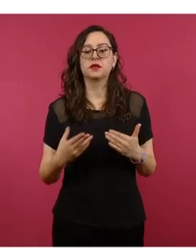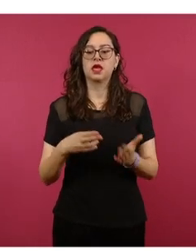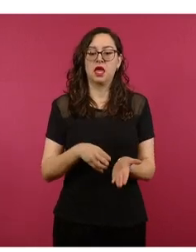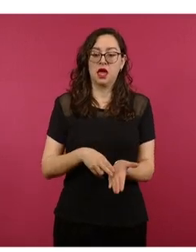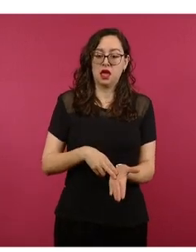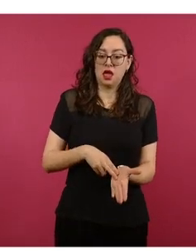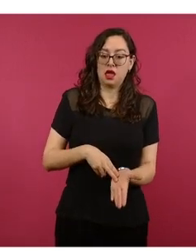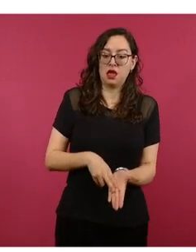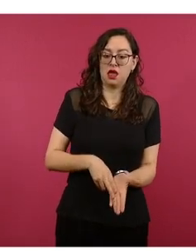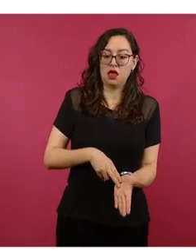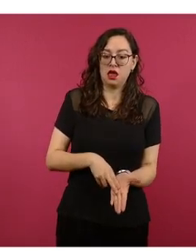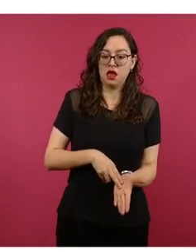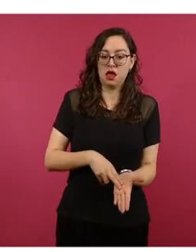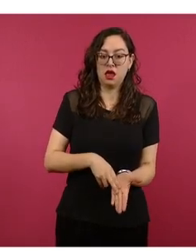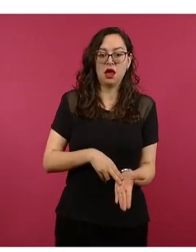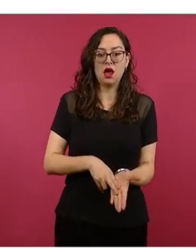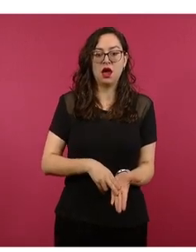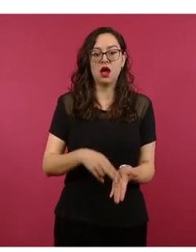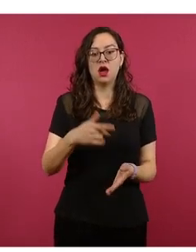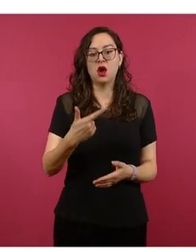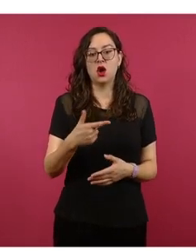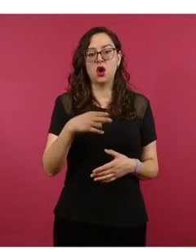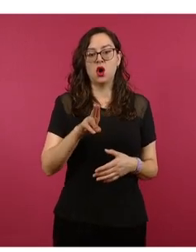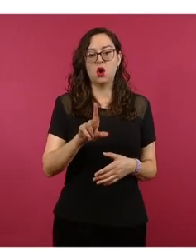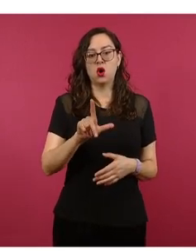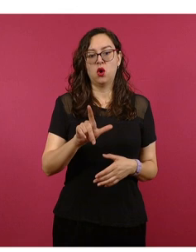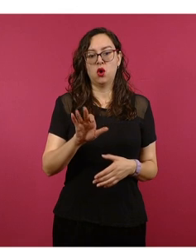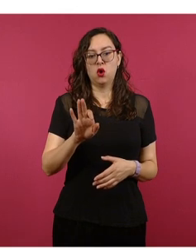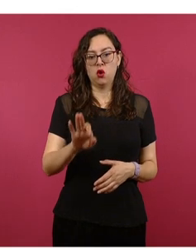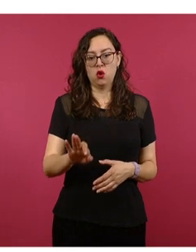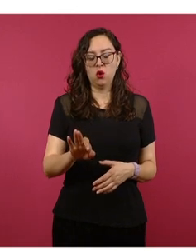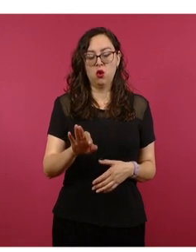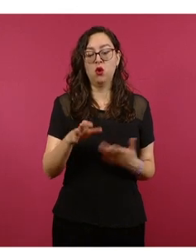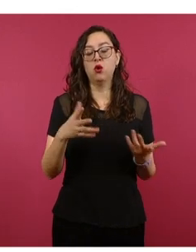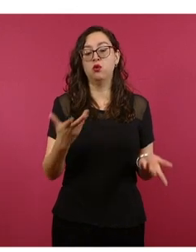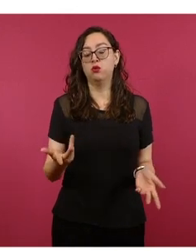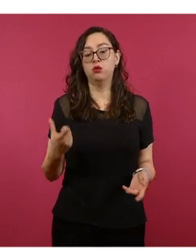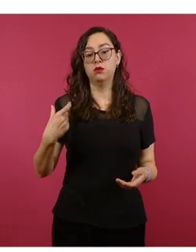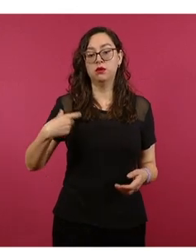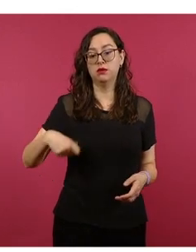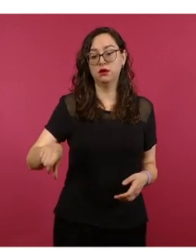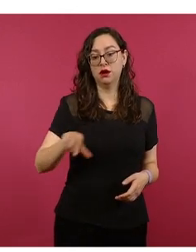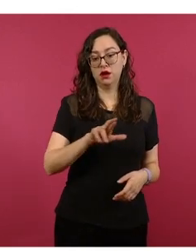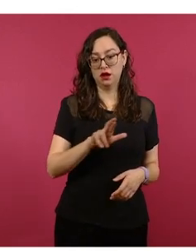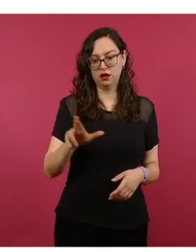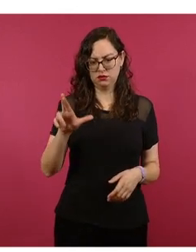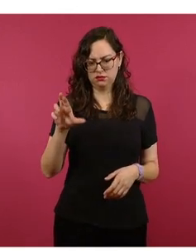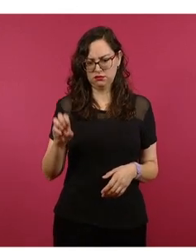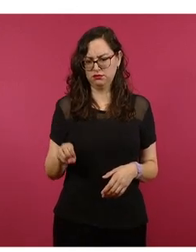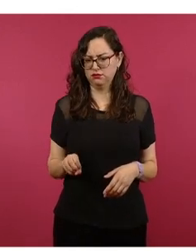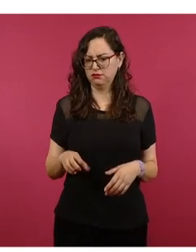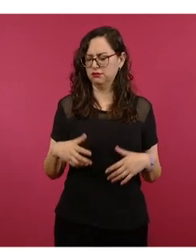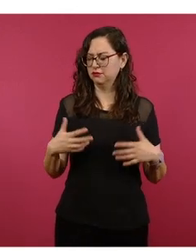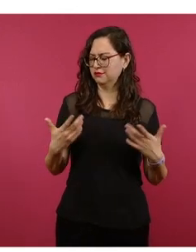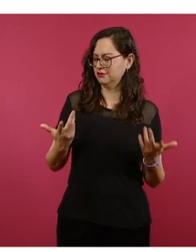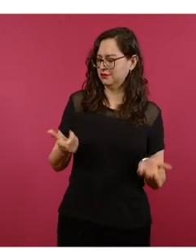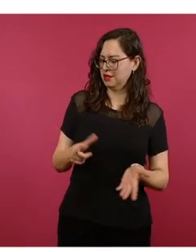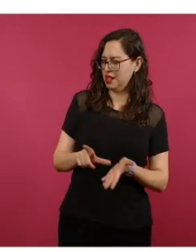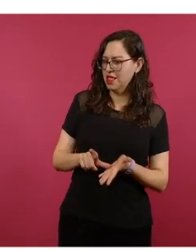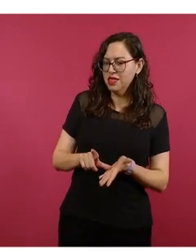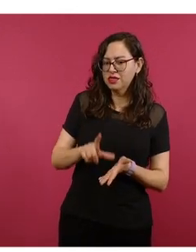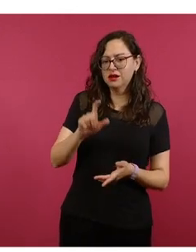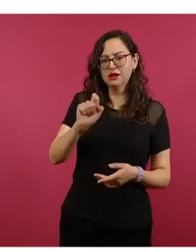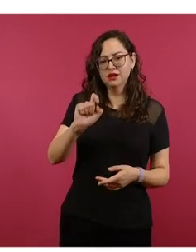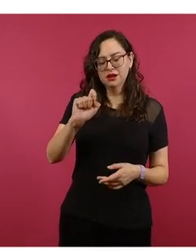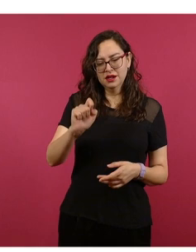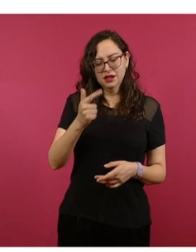aparece en esta ocasión una franquicia Gulf, estación de servicio Las Ramas en Tulum, Quintana Roo, a 27 pesos con